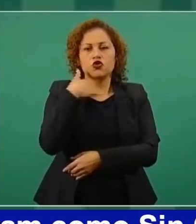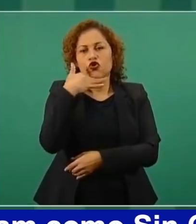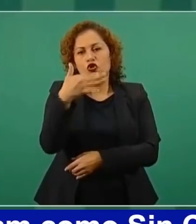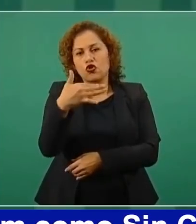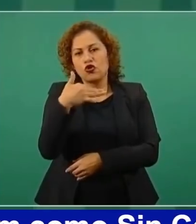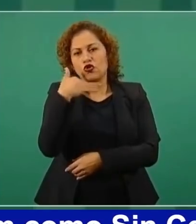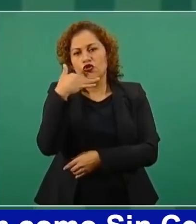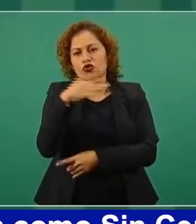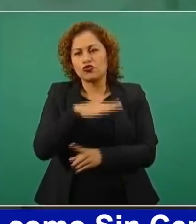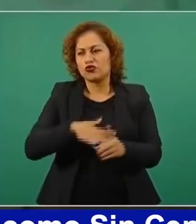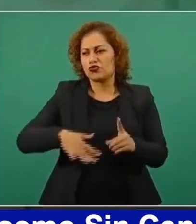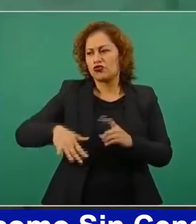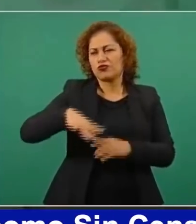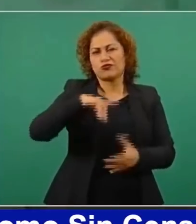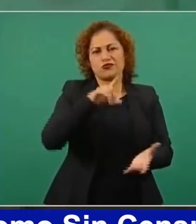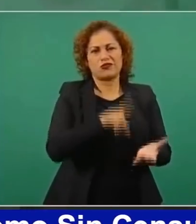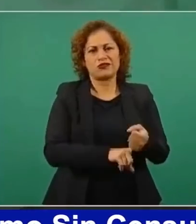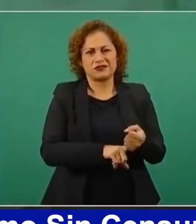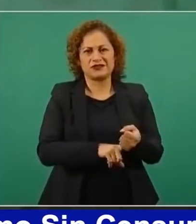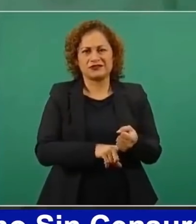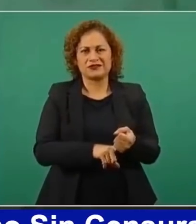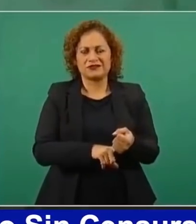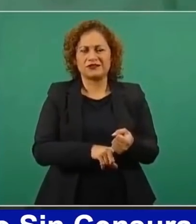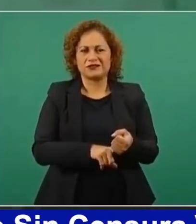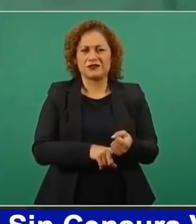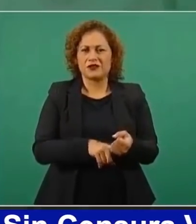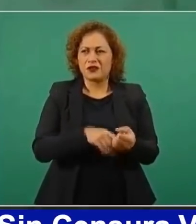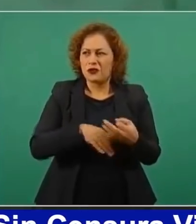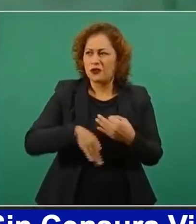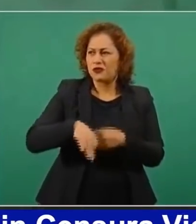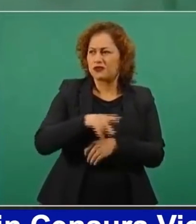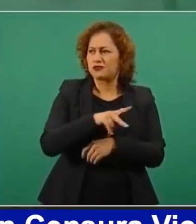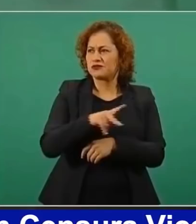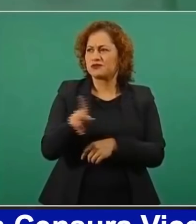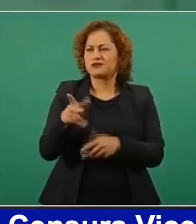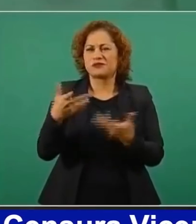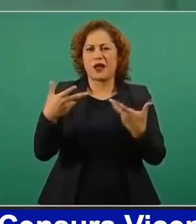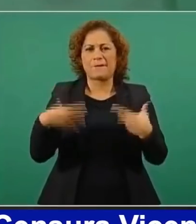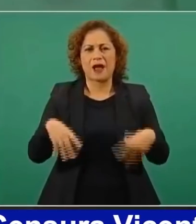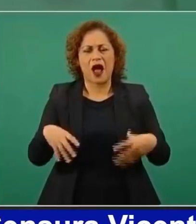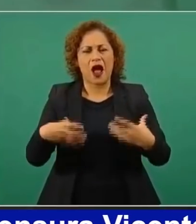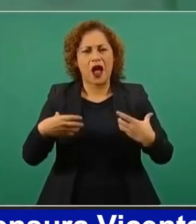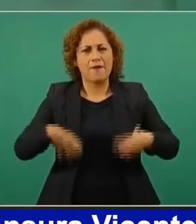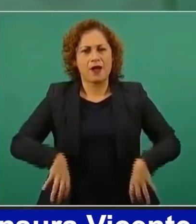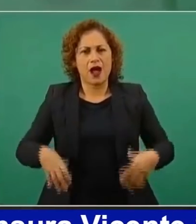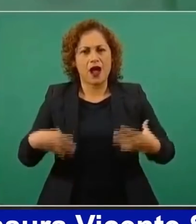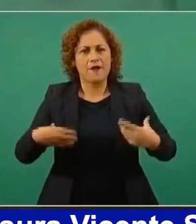todo era bandidaje oficial,